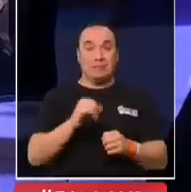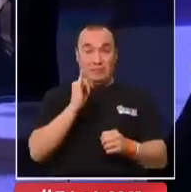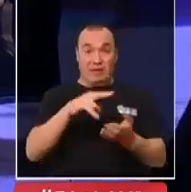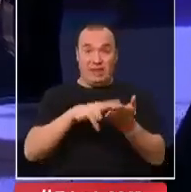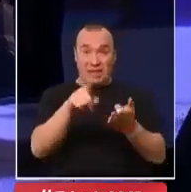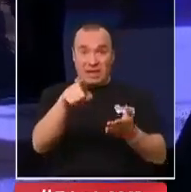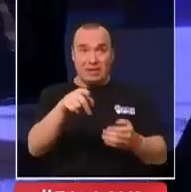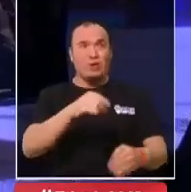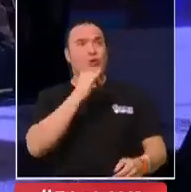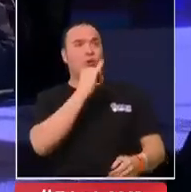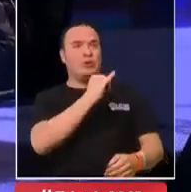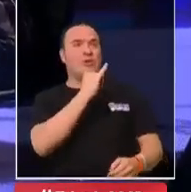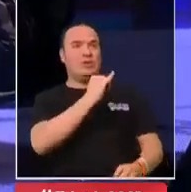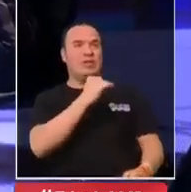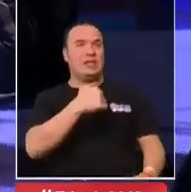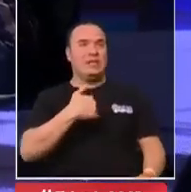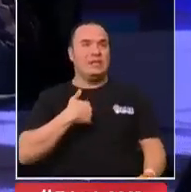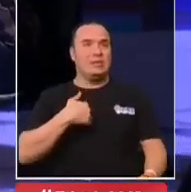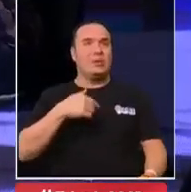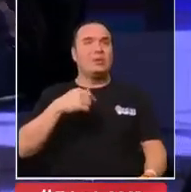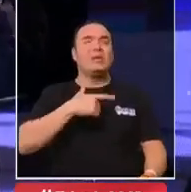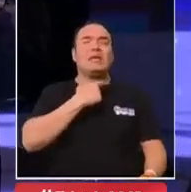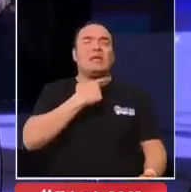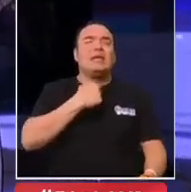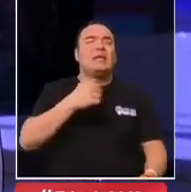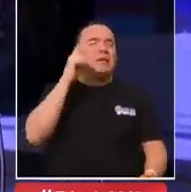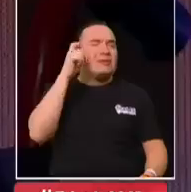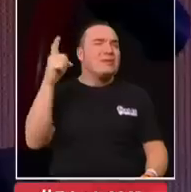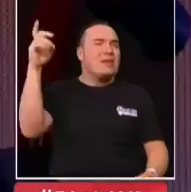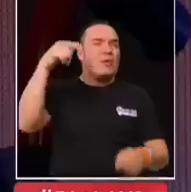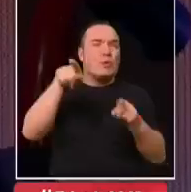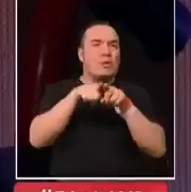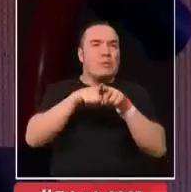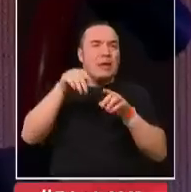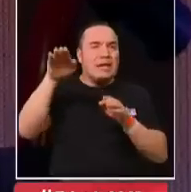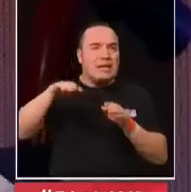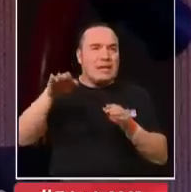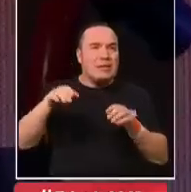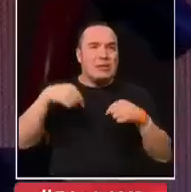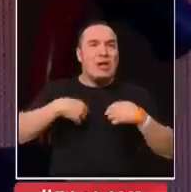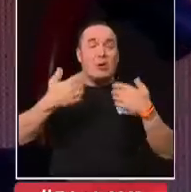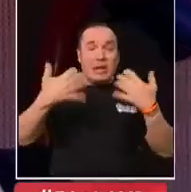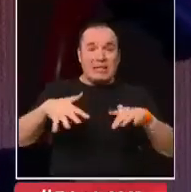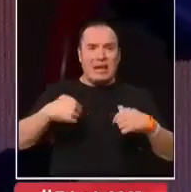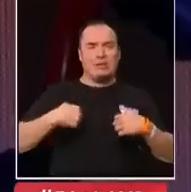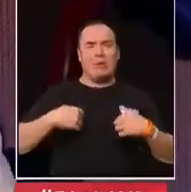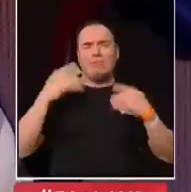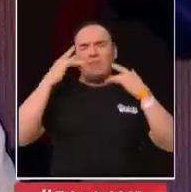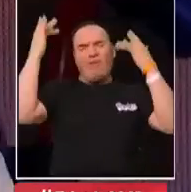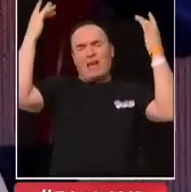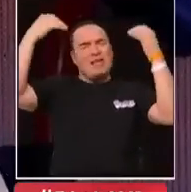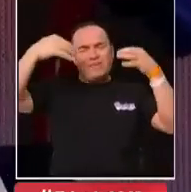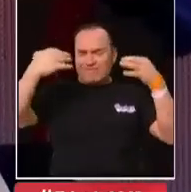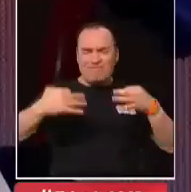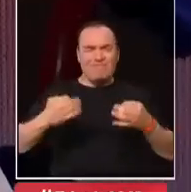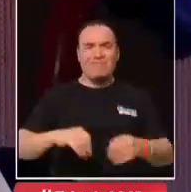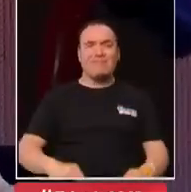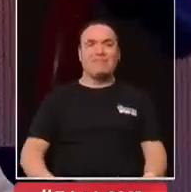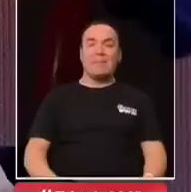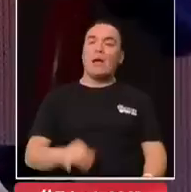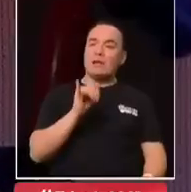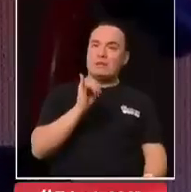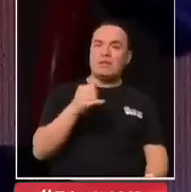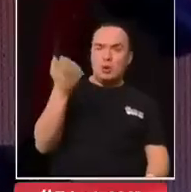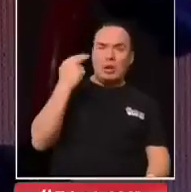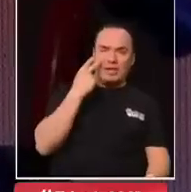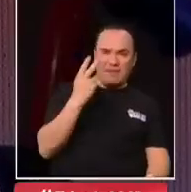Sí, yo siempre quise tener un hermanito y ahora que tengo uno soy la niña más feliz del mundo. Sí, yo